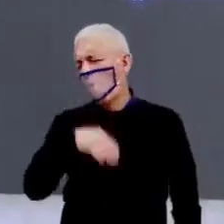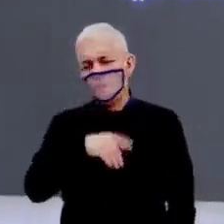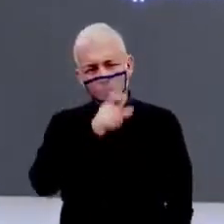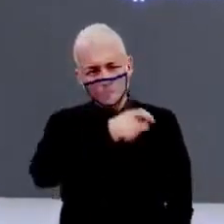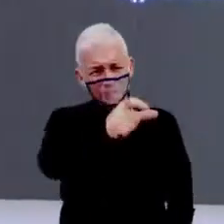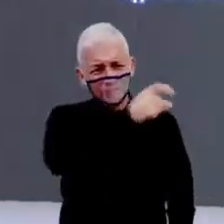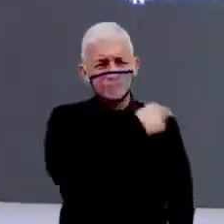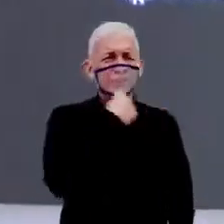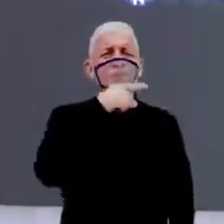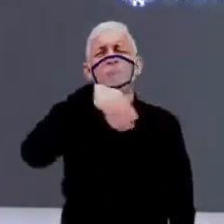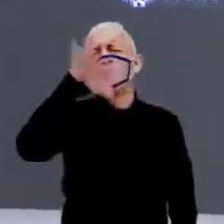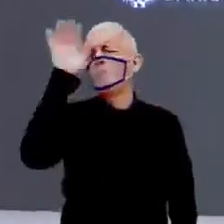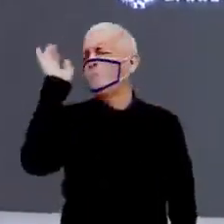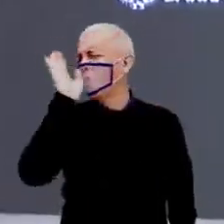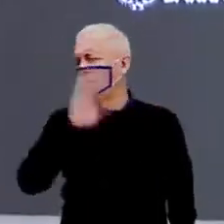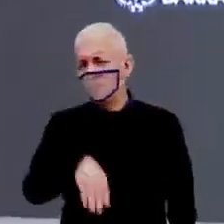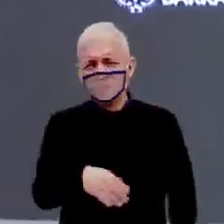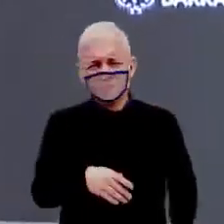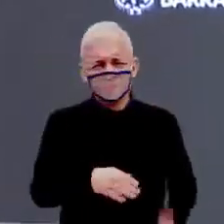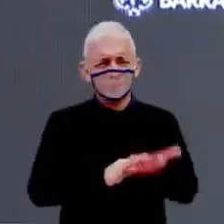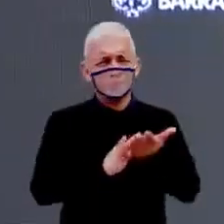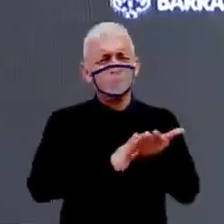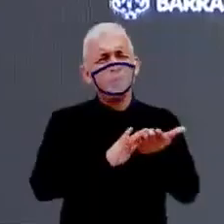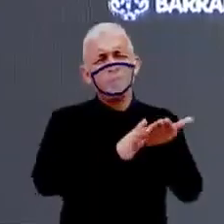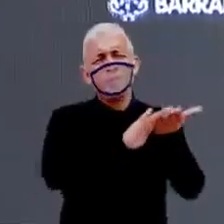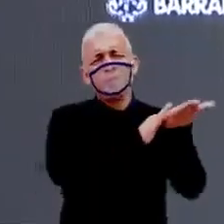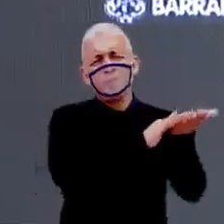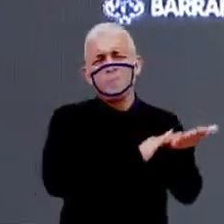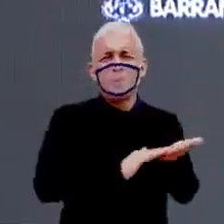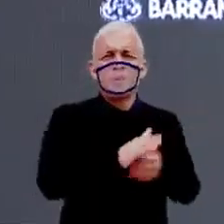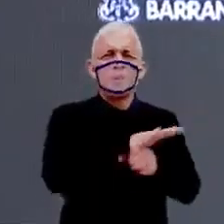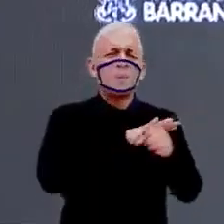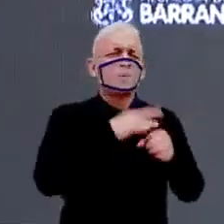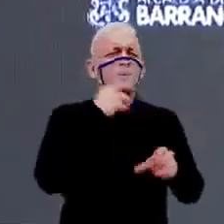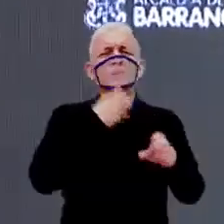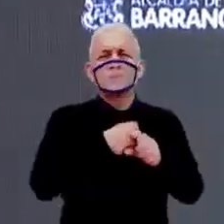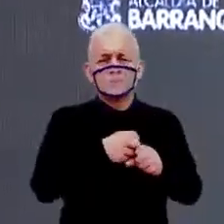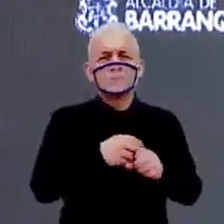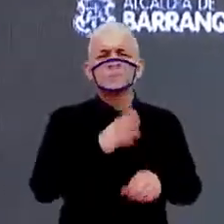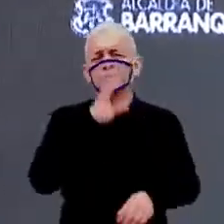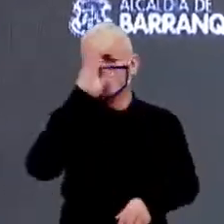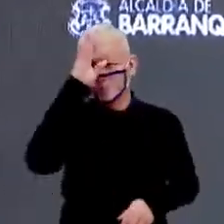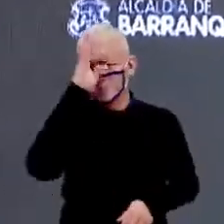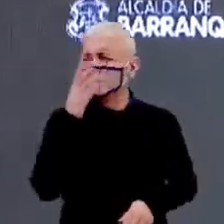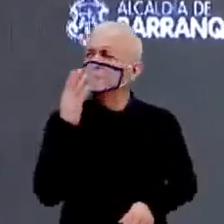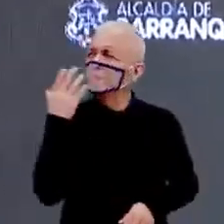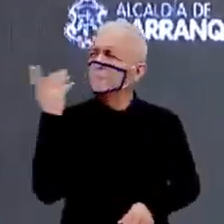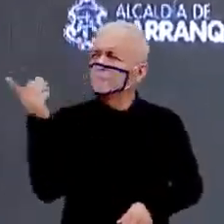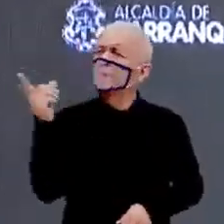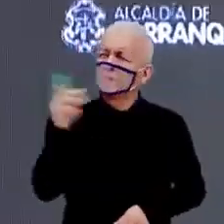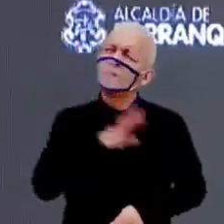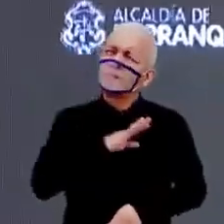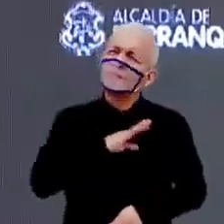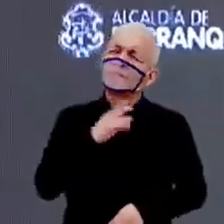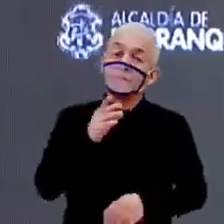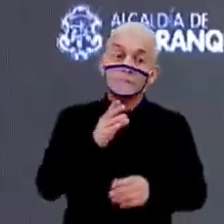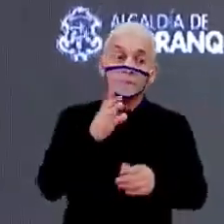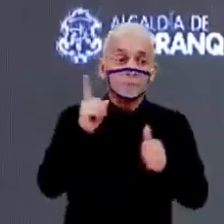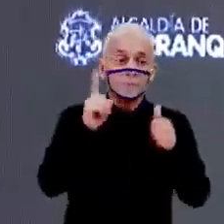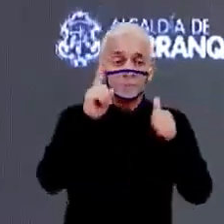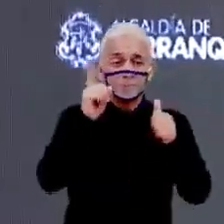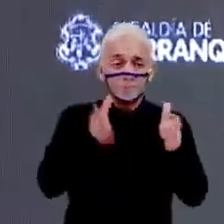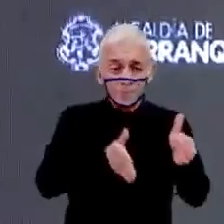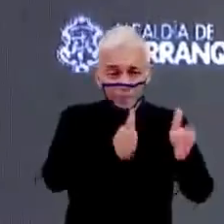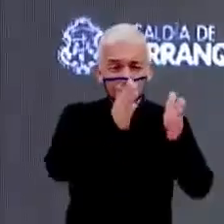habitantes del barrio, habían pensado que esa lucha se había perdido. Se acostumbraron a pedir que la vía principal del